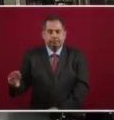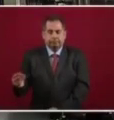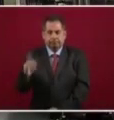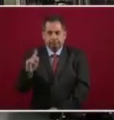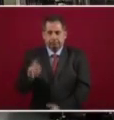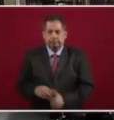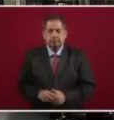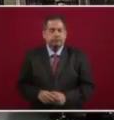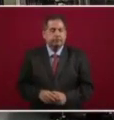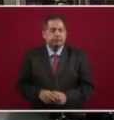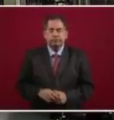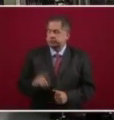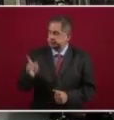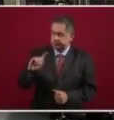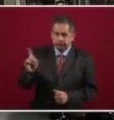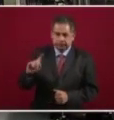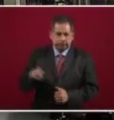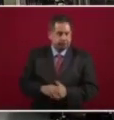estrategia?